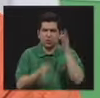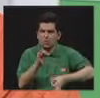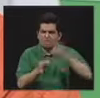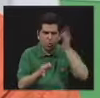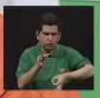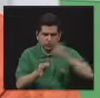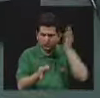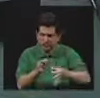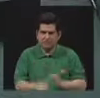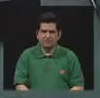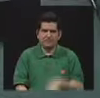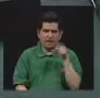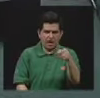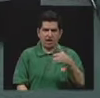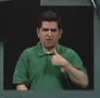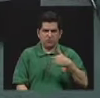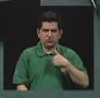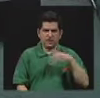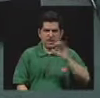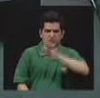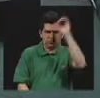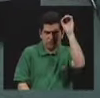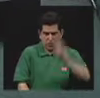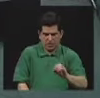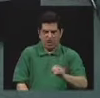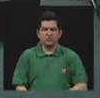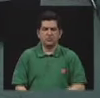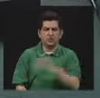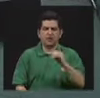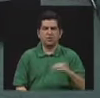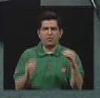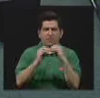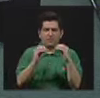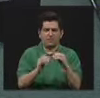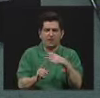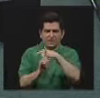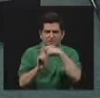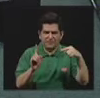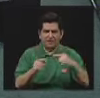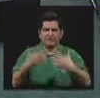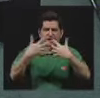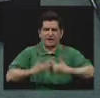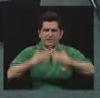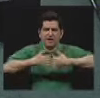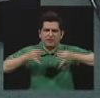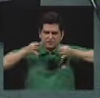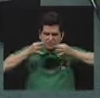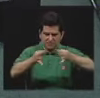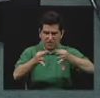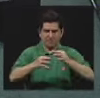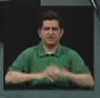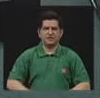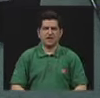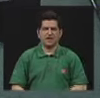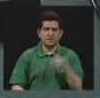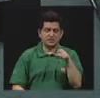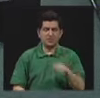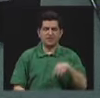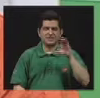muy sensata. Muy sencilla para ellos, que si ellos no tienen más del 50% o más de la mayoría de las empresas